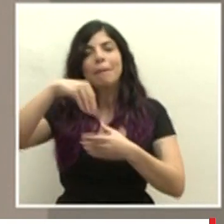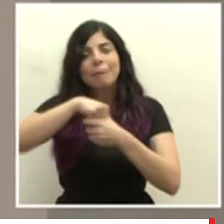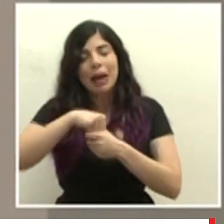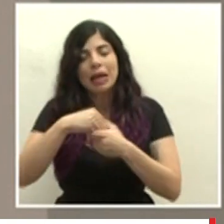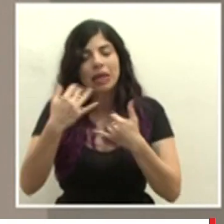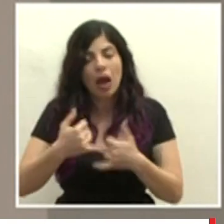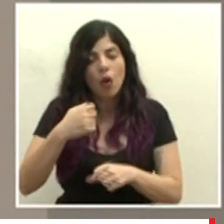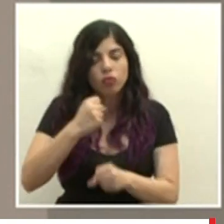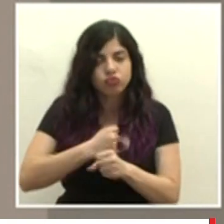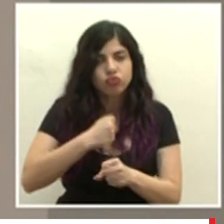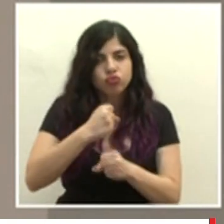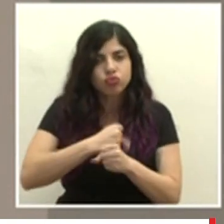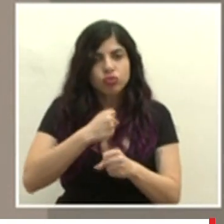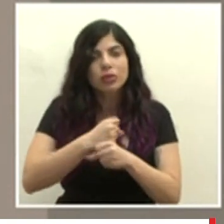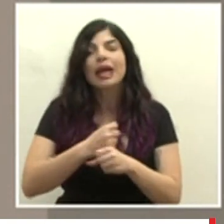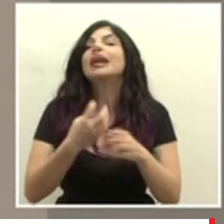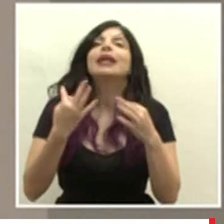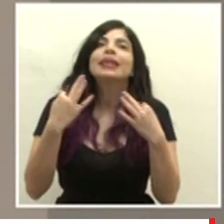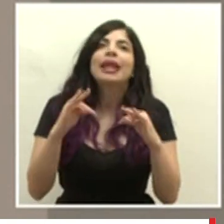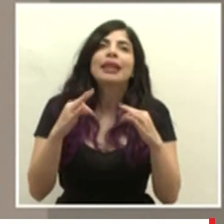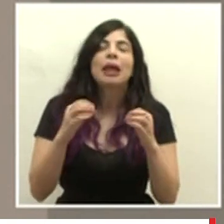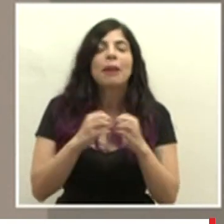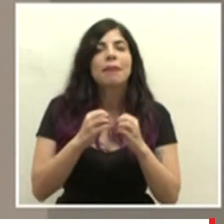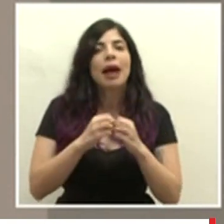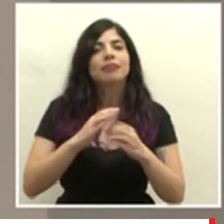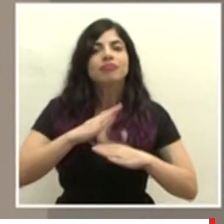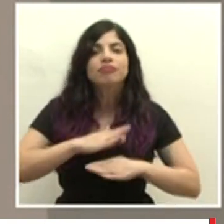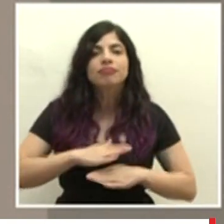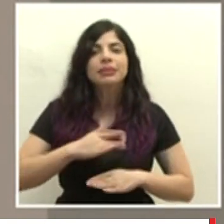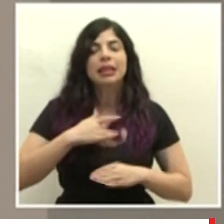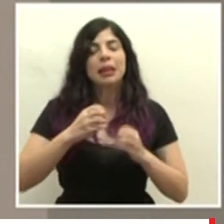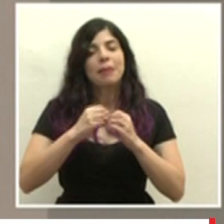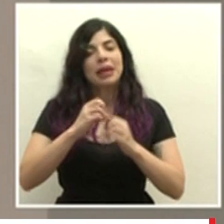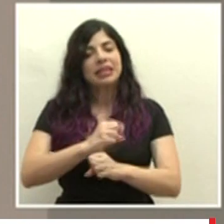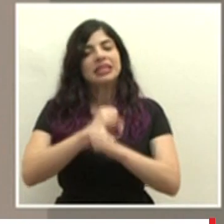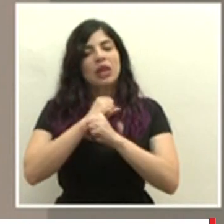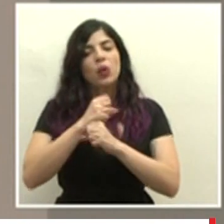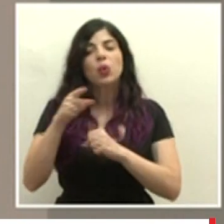lo que estamos haciendo y estar pues más tranquilos o más seguros de qué